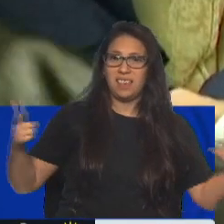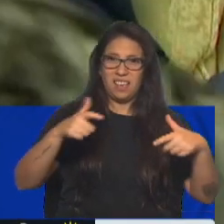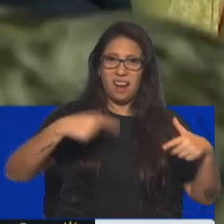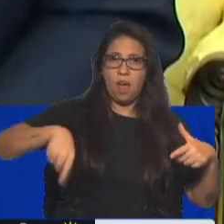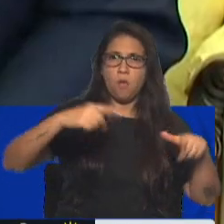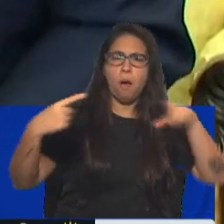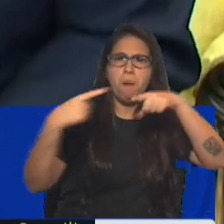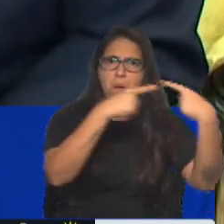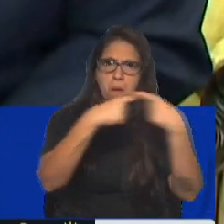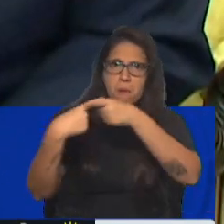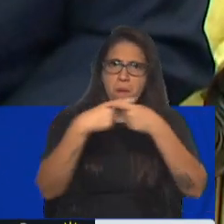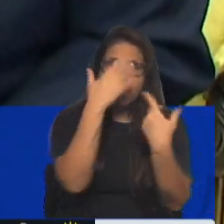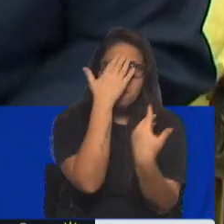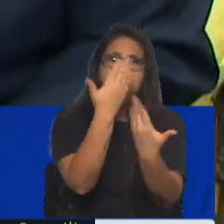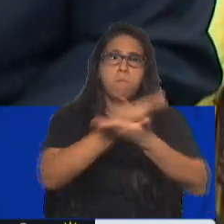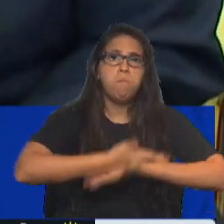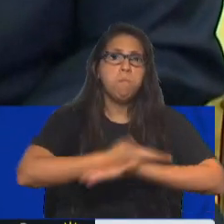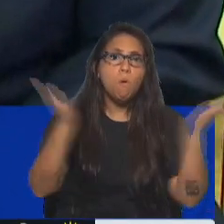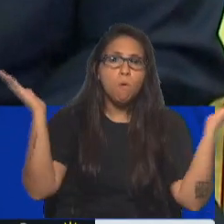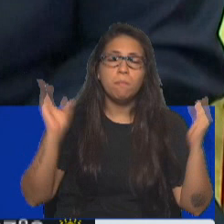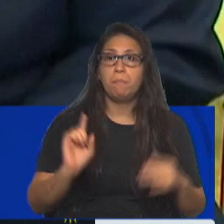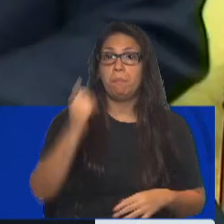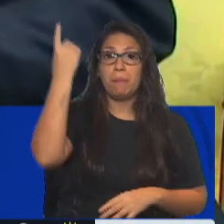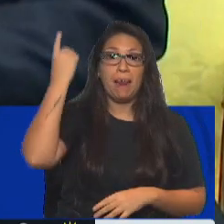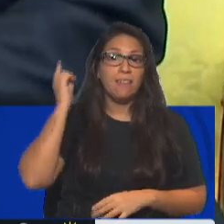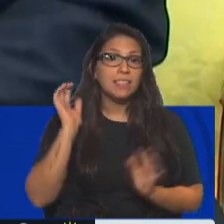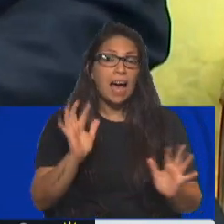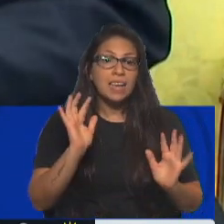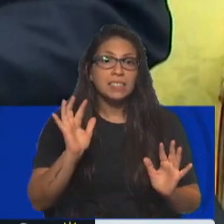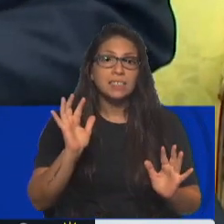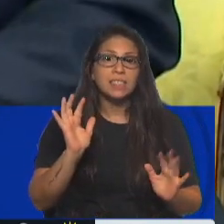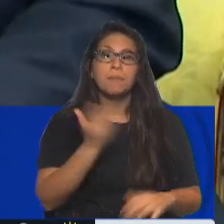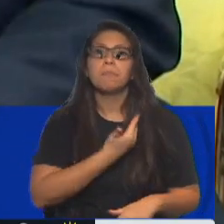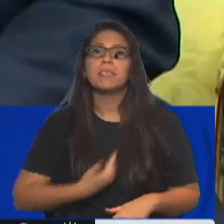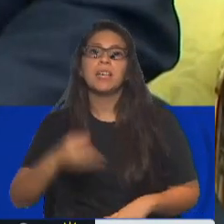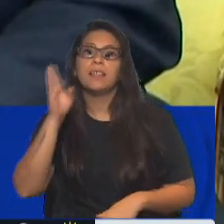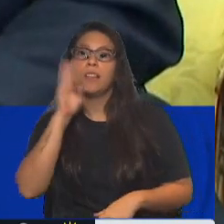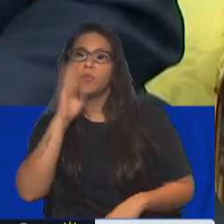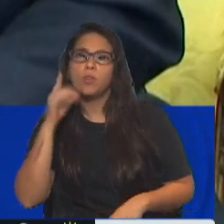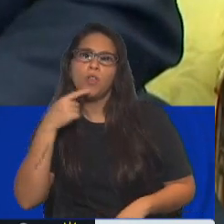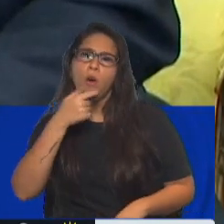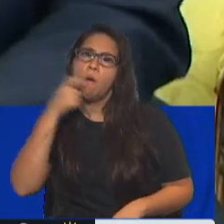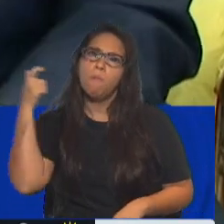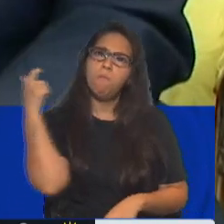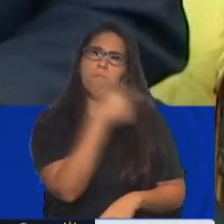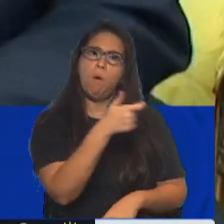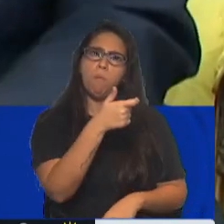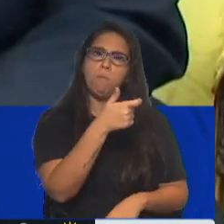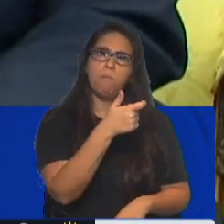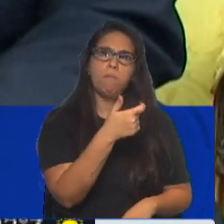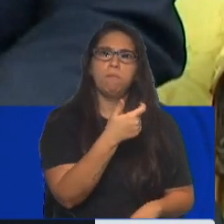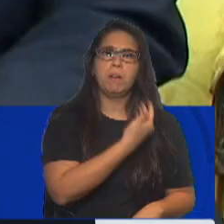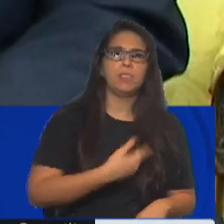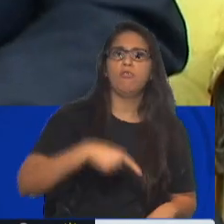Blanca, un incidente en el que por primera vez en la historia, un presidente de Estados Unidos atacó verbalmente a un mandatario